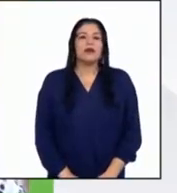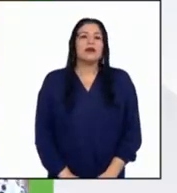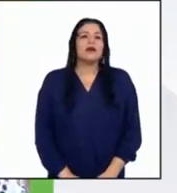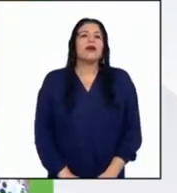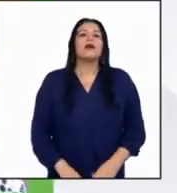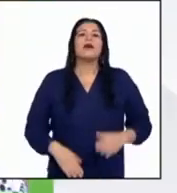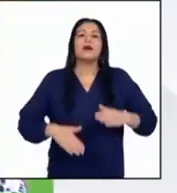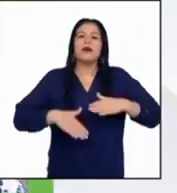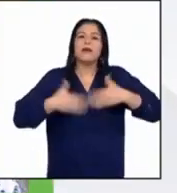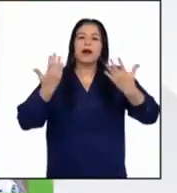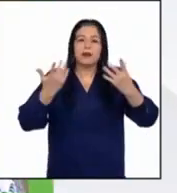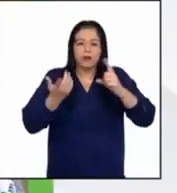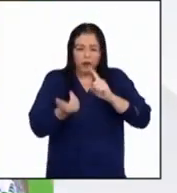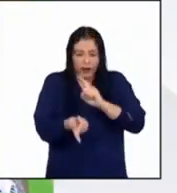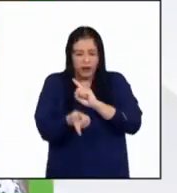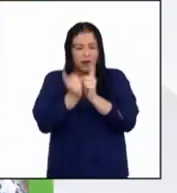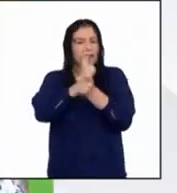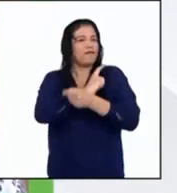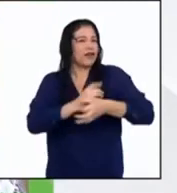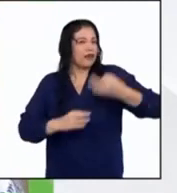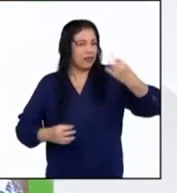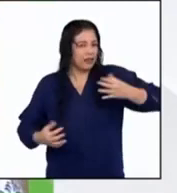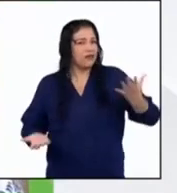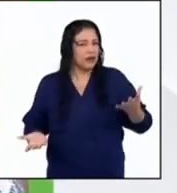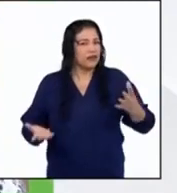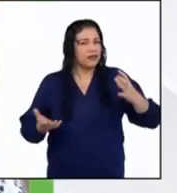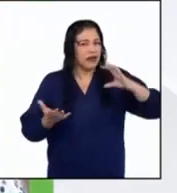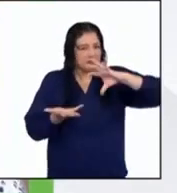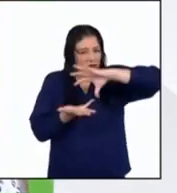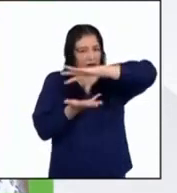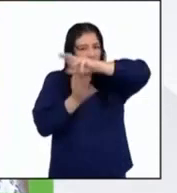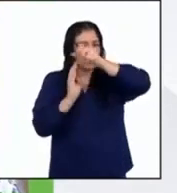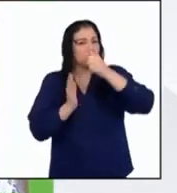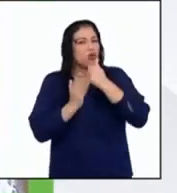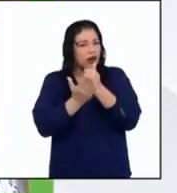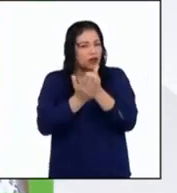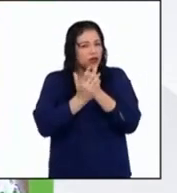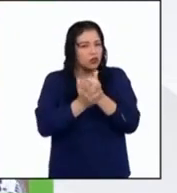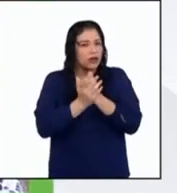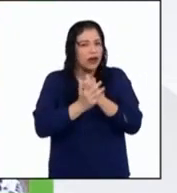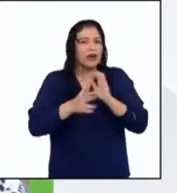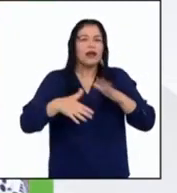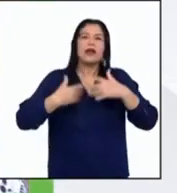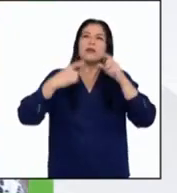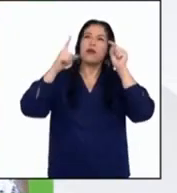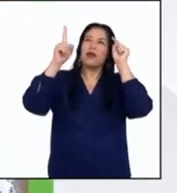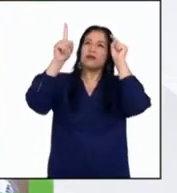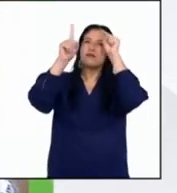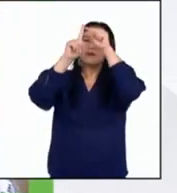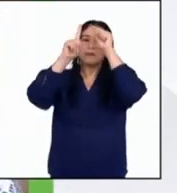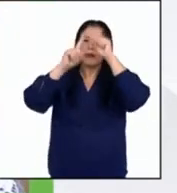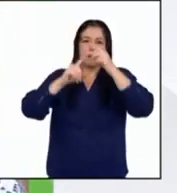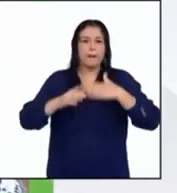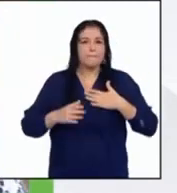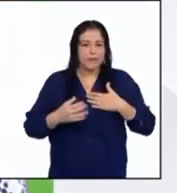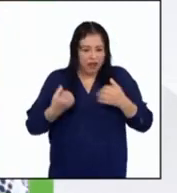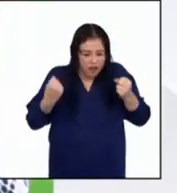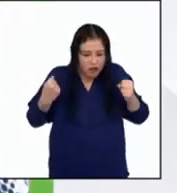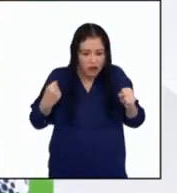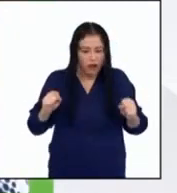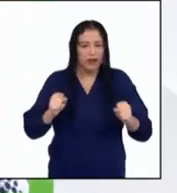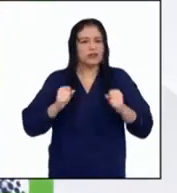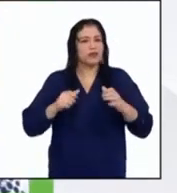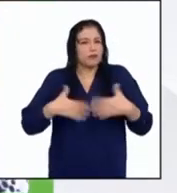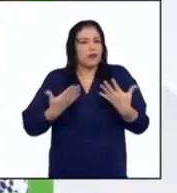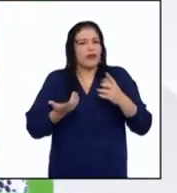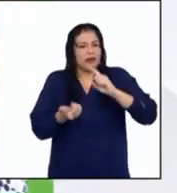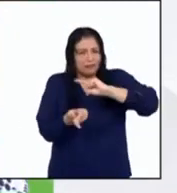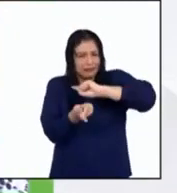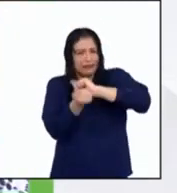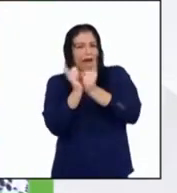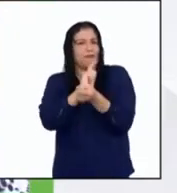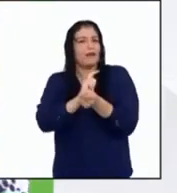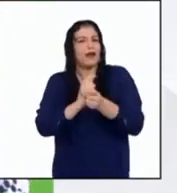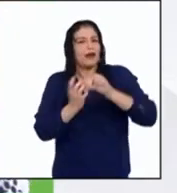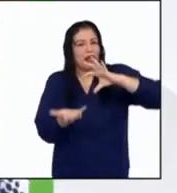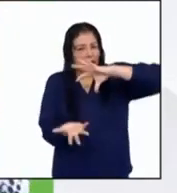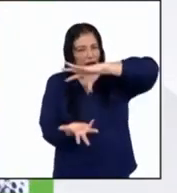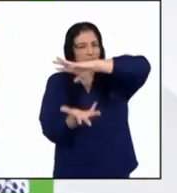Para lograr una transformación efectiva y así lograr poner nuestro esfuerzo en transformar el mundo y la